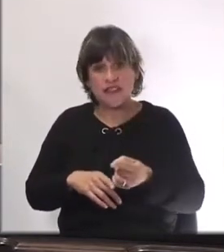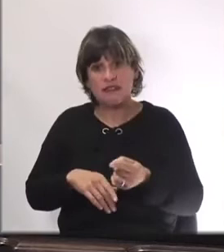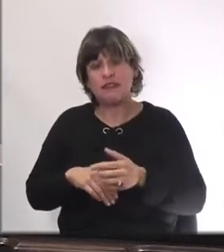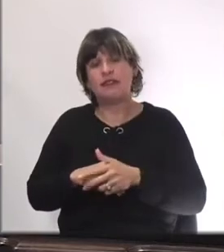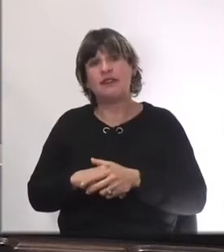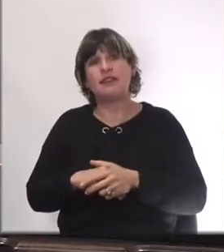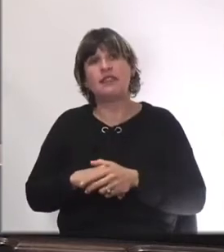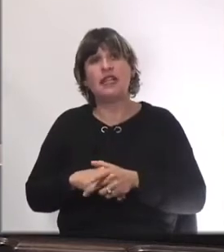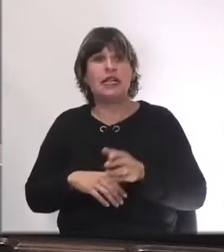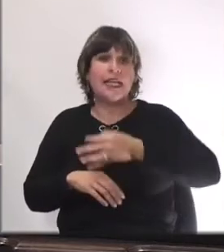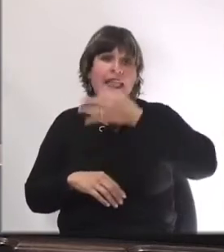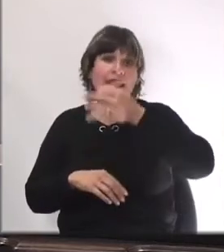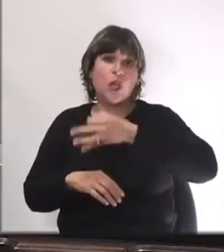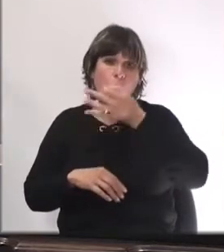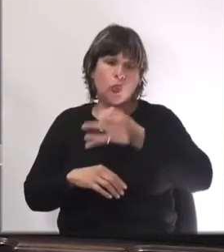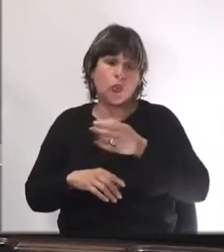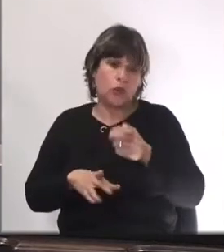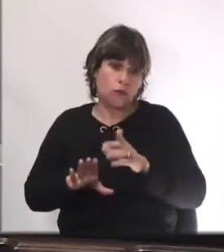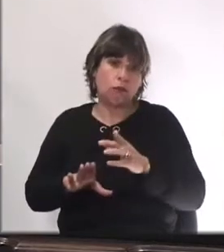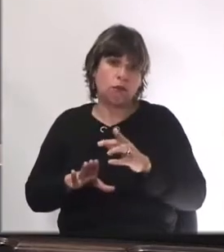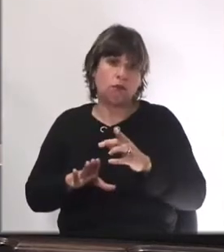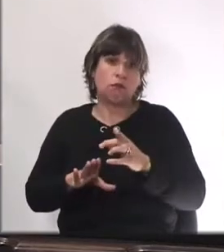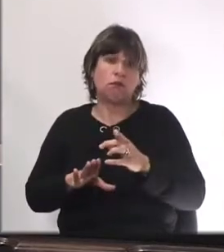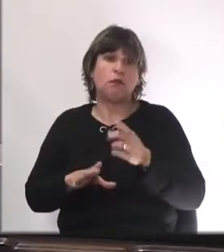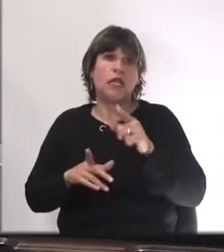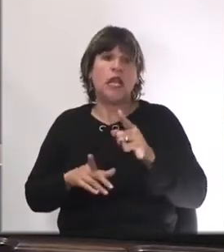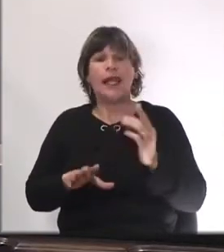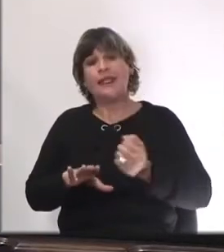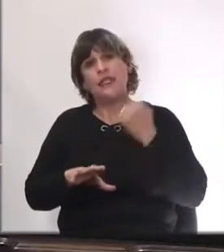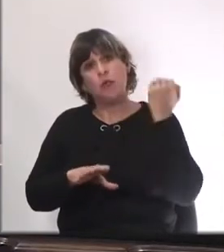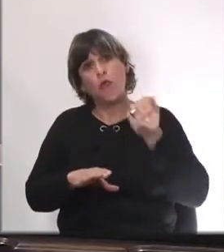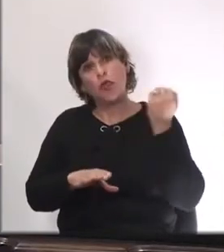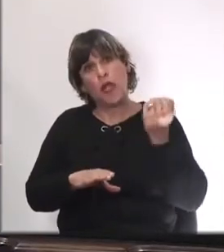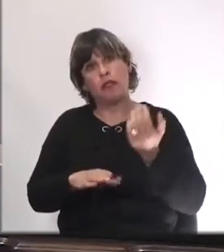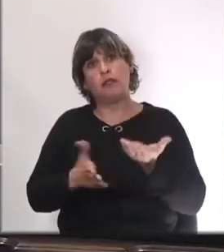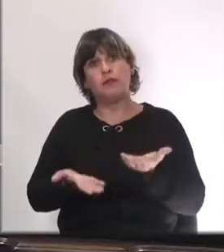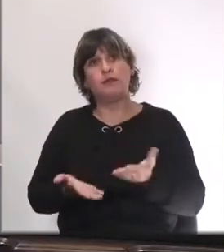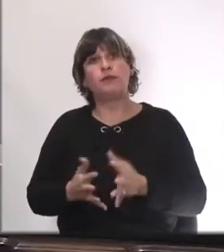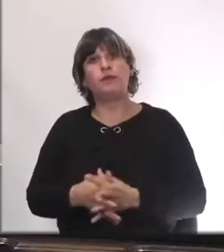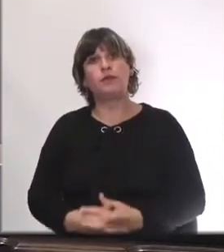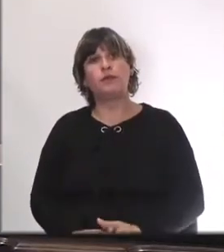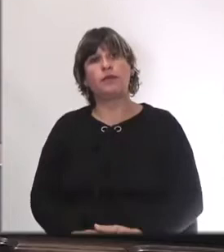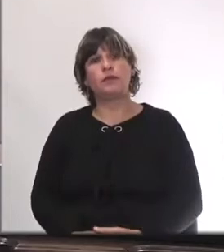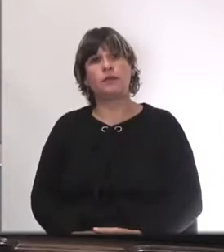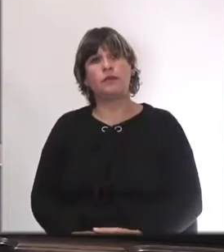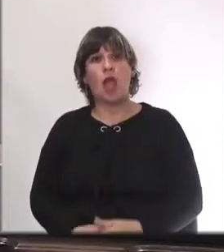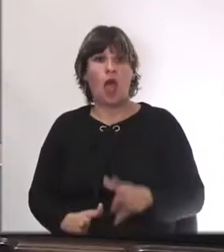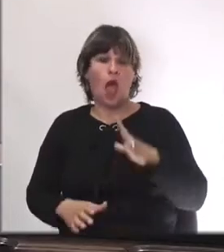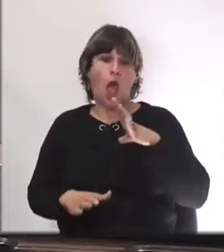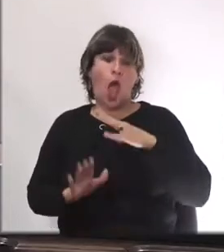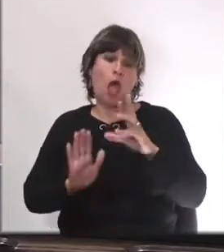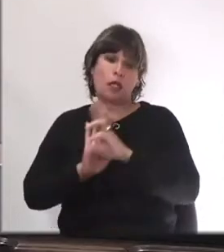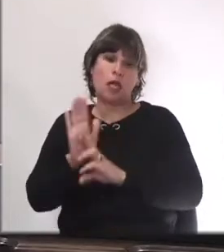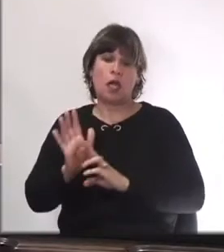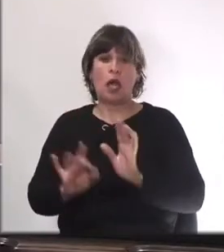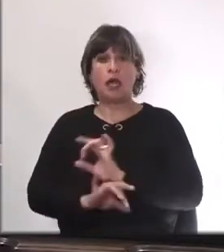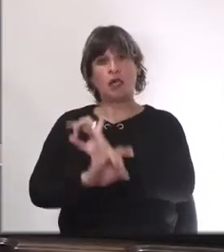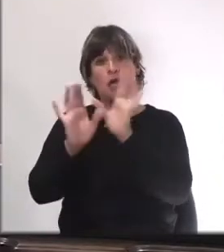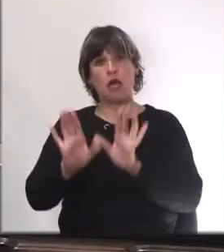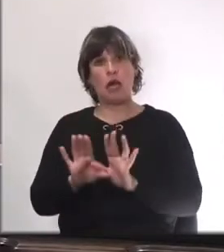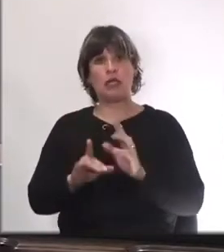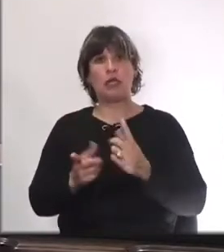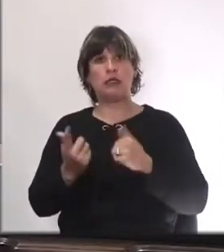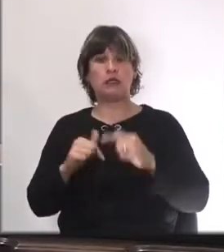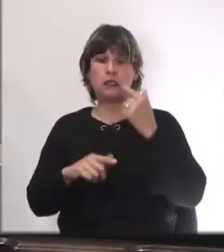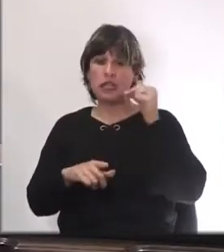el discurso fue: es importante que haya reglas claras, es importante que esas